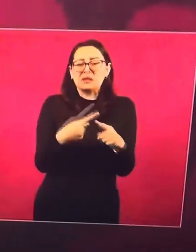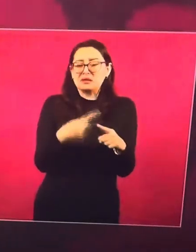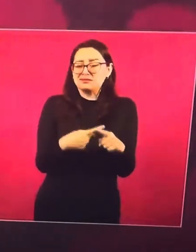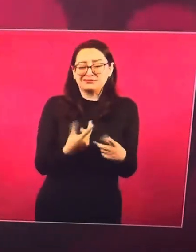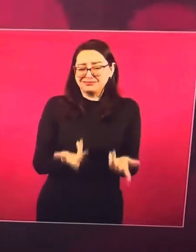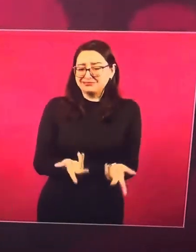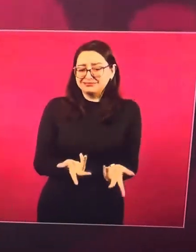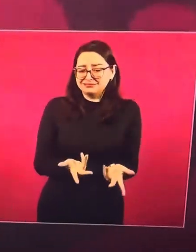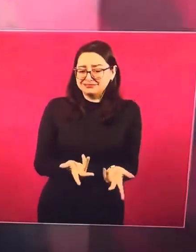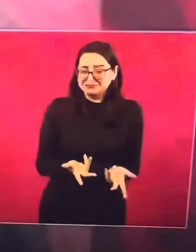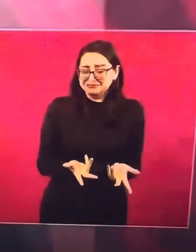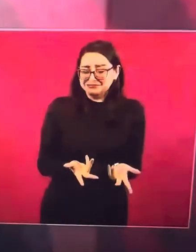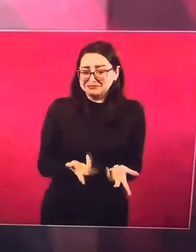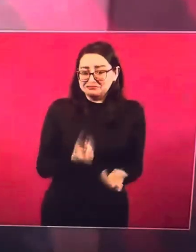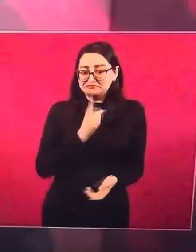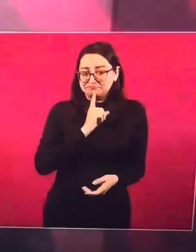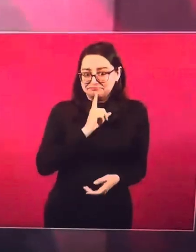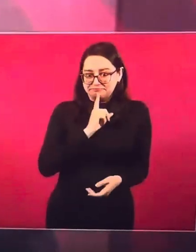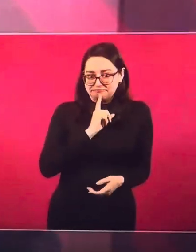la prensa escrita,